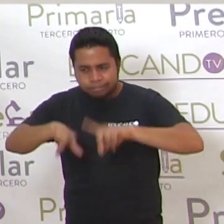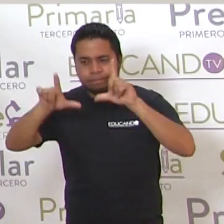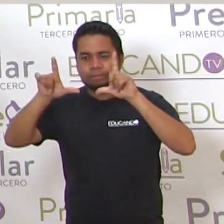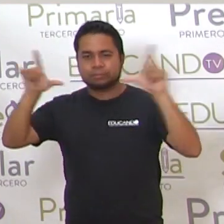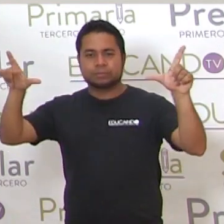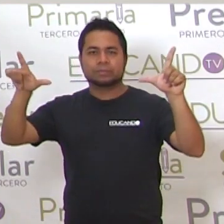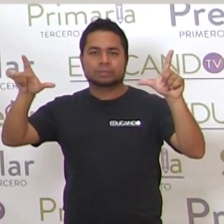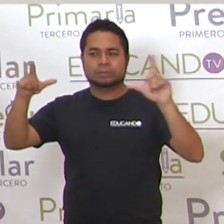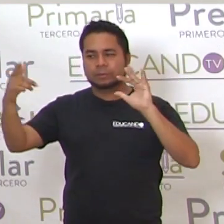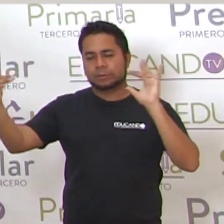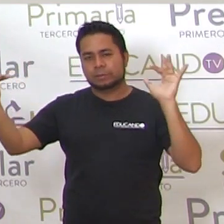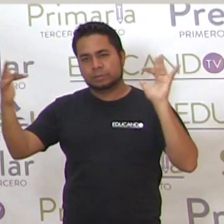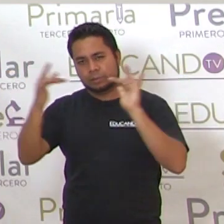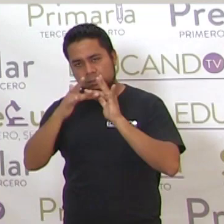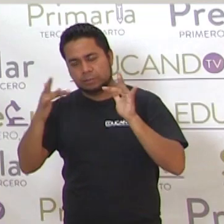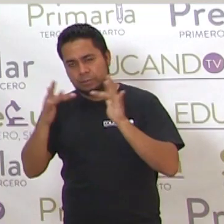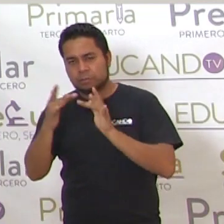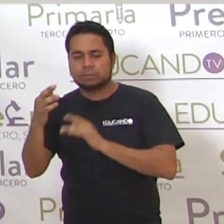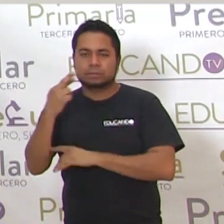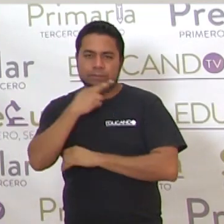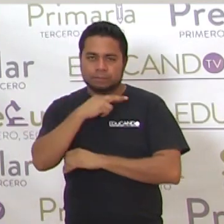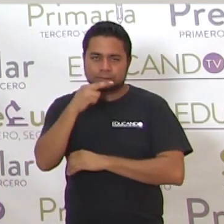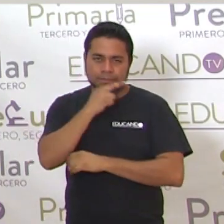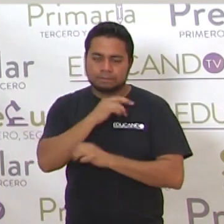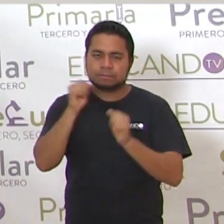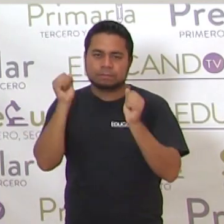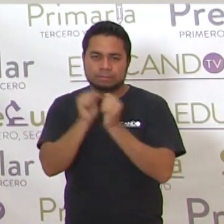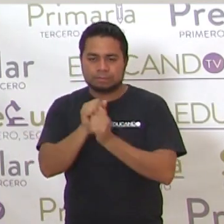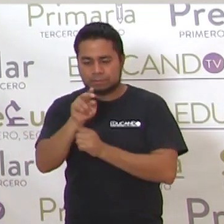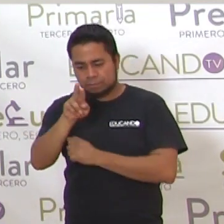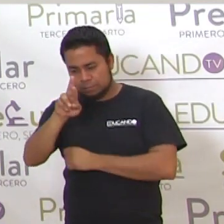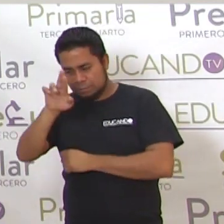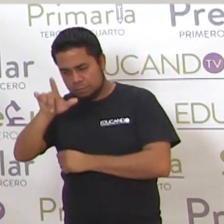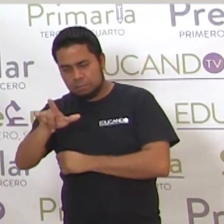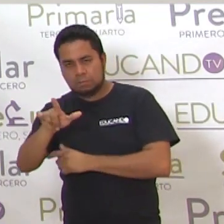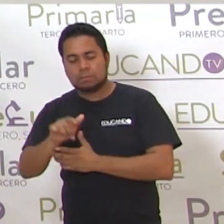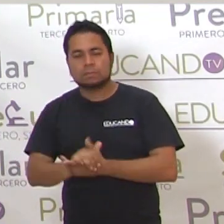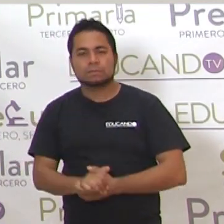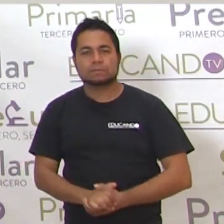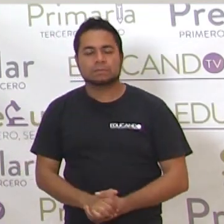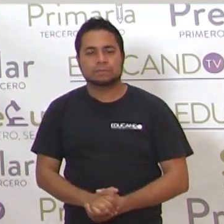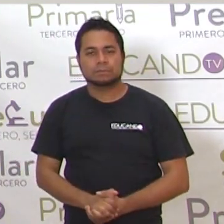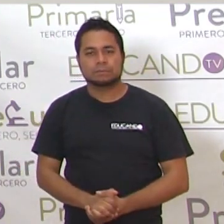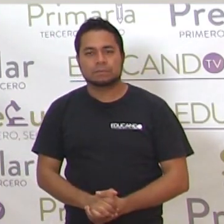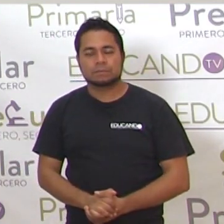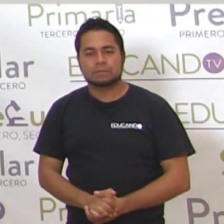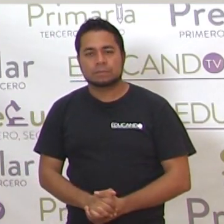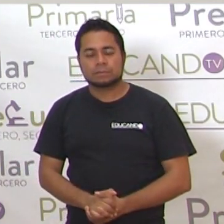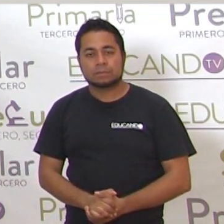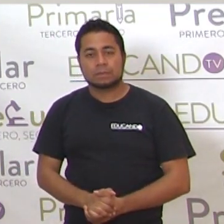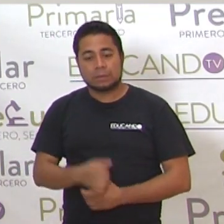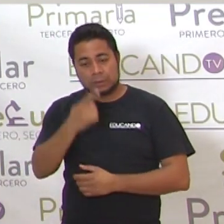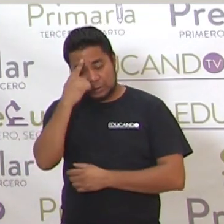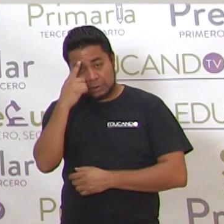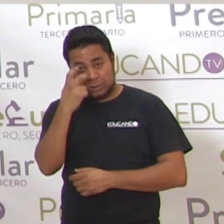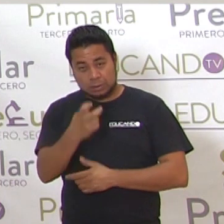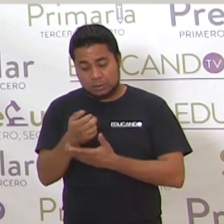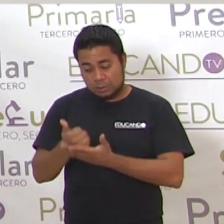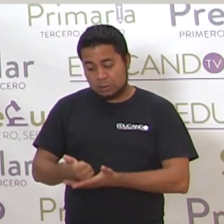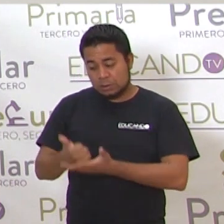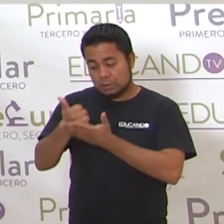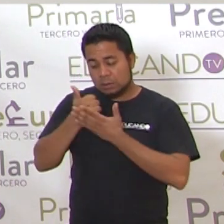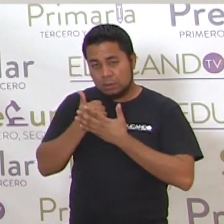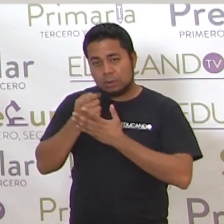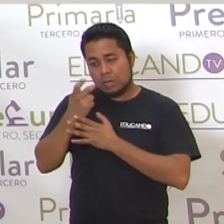transporte o lo comunique dicha dirección electrónica para eso nos sirven los